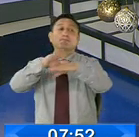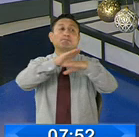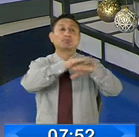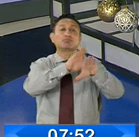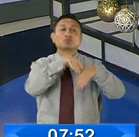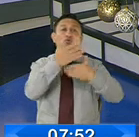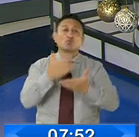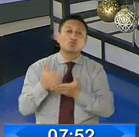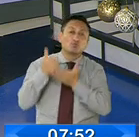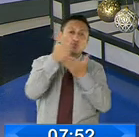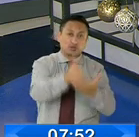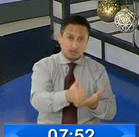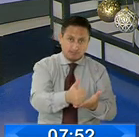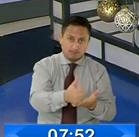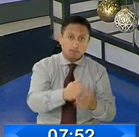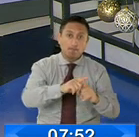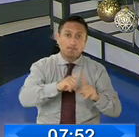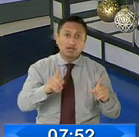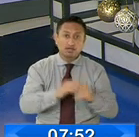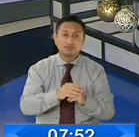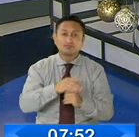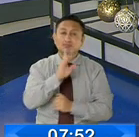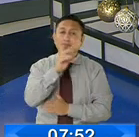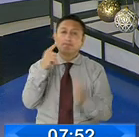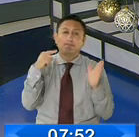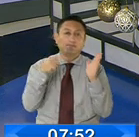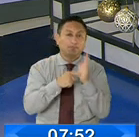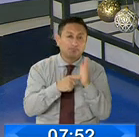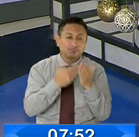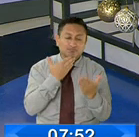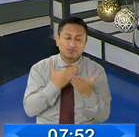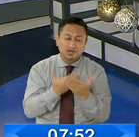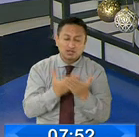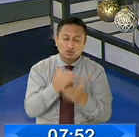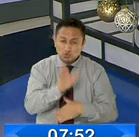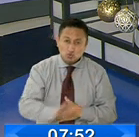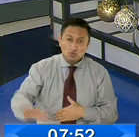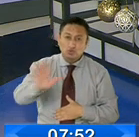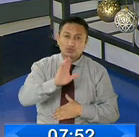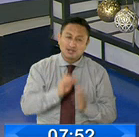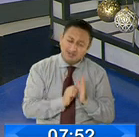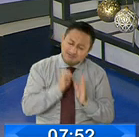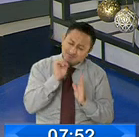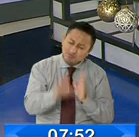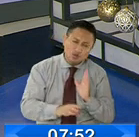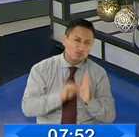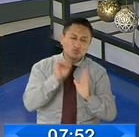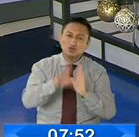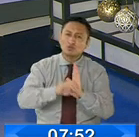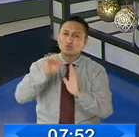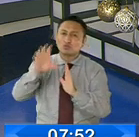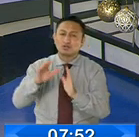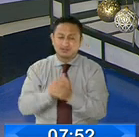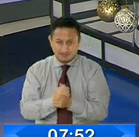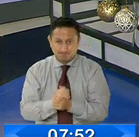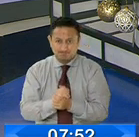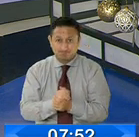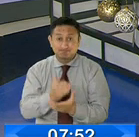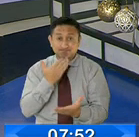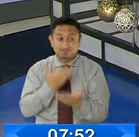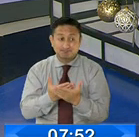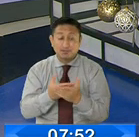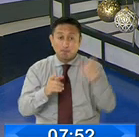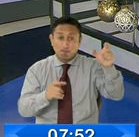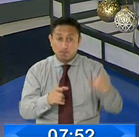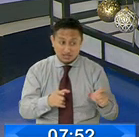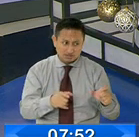ayudar, pero sobre todo un mil gracias a esa cantidad de corazones generosos, porque ¿saben qué? Los que menos tienen son los